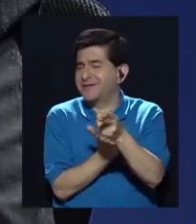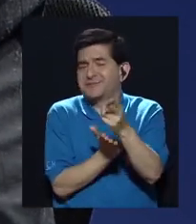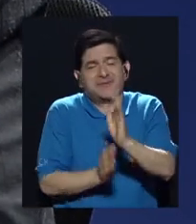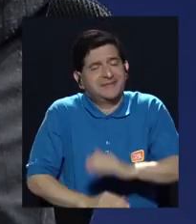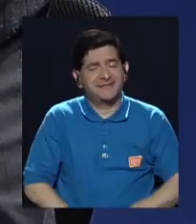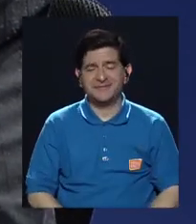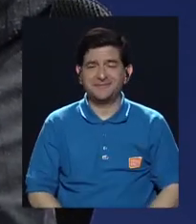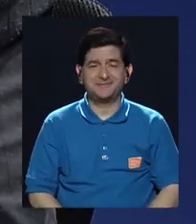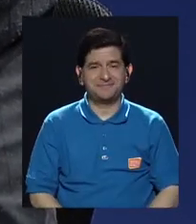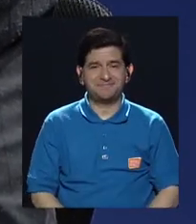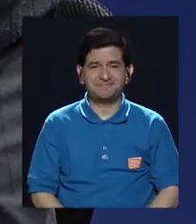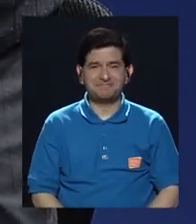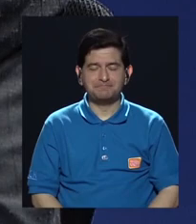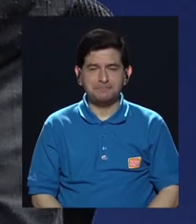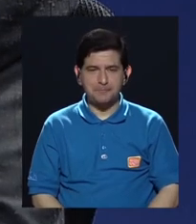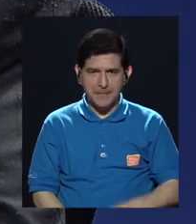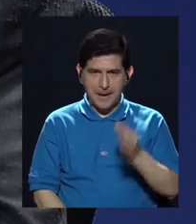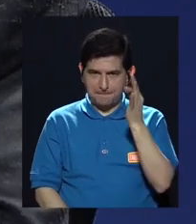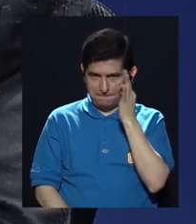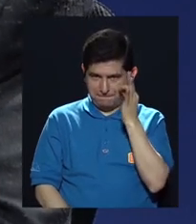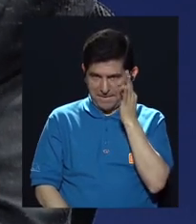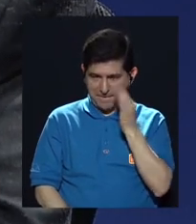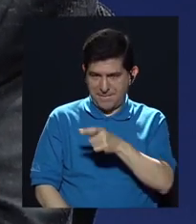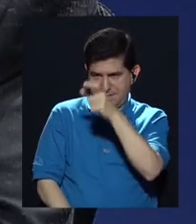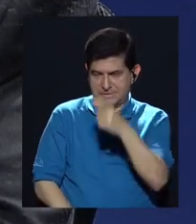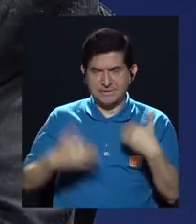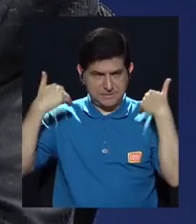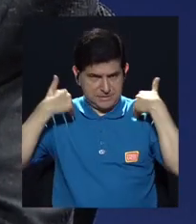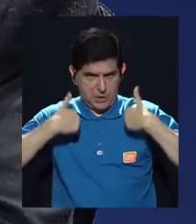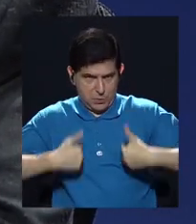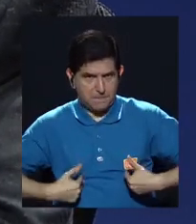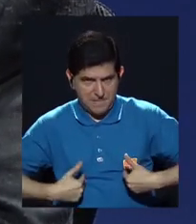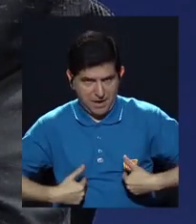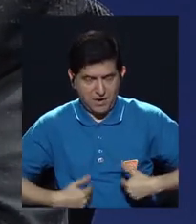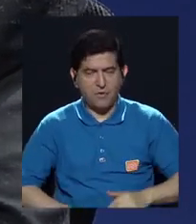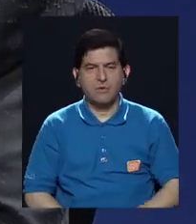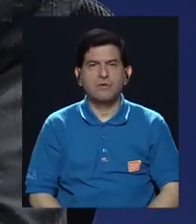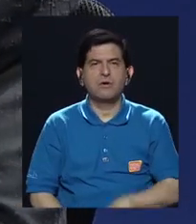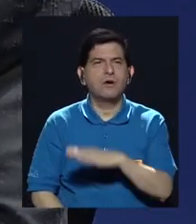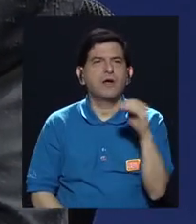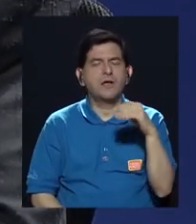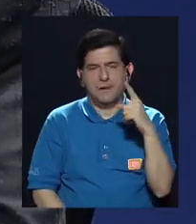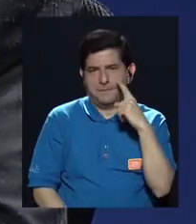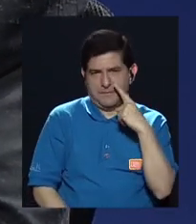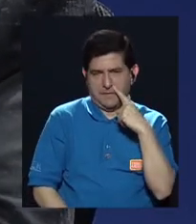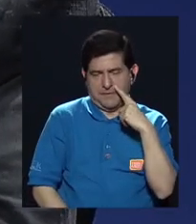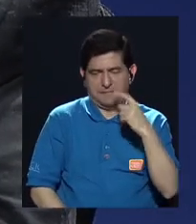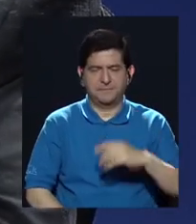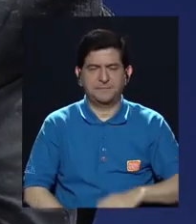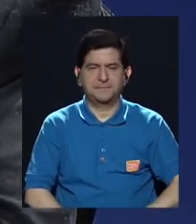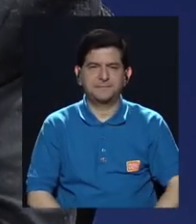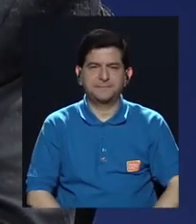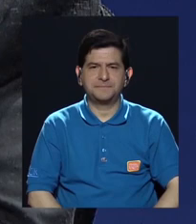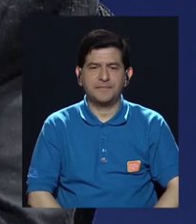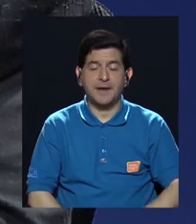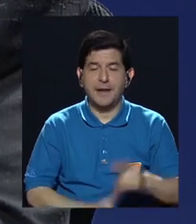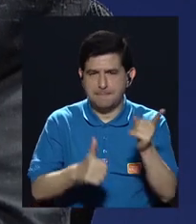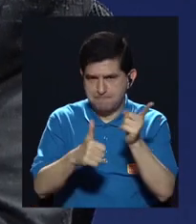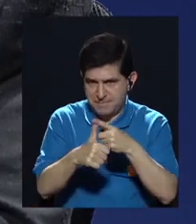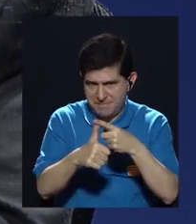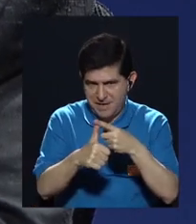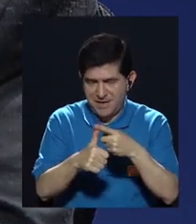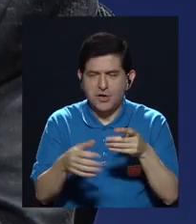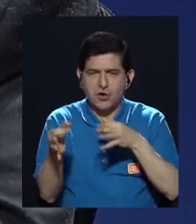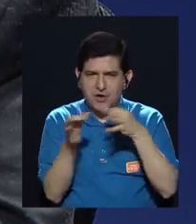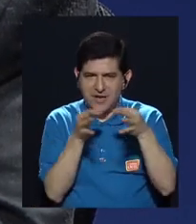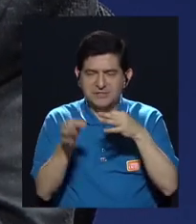francamente. Ahora, don Pepe, como ser humano, y vamos a ver como padre. Primero